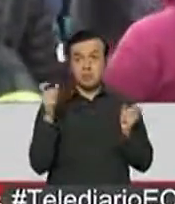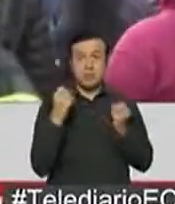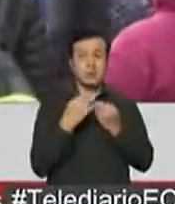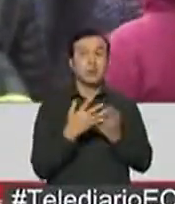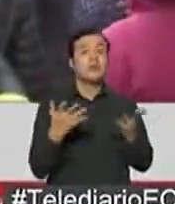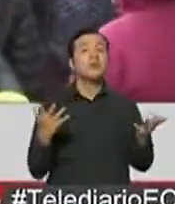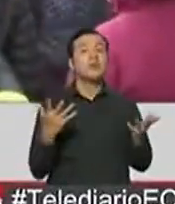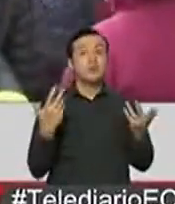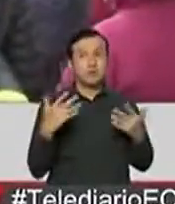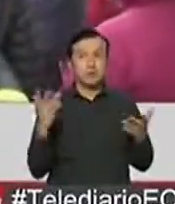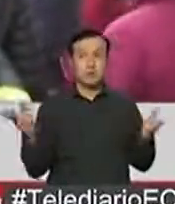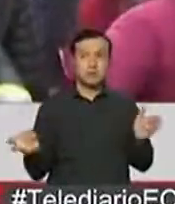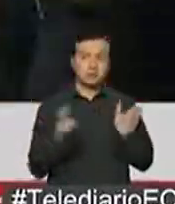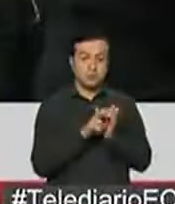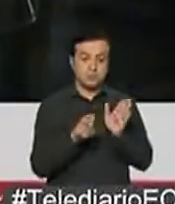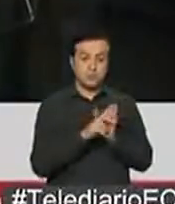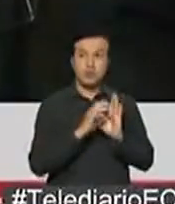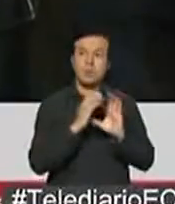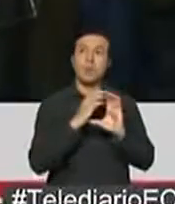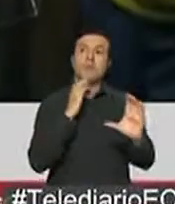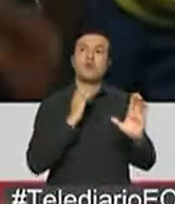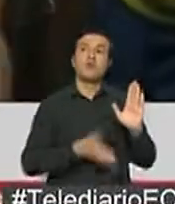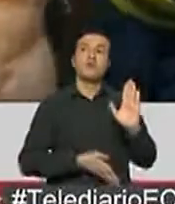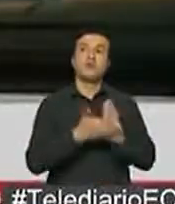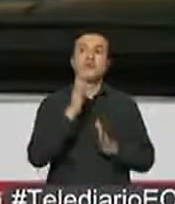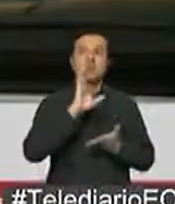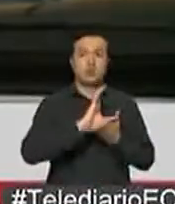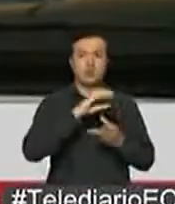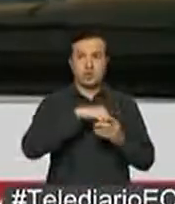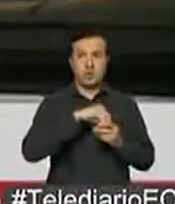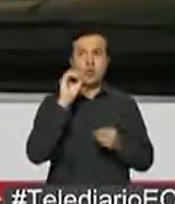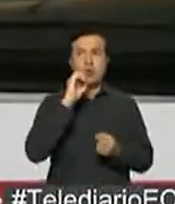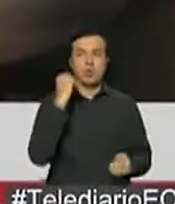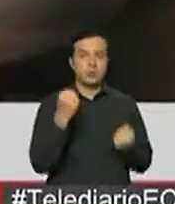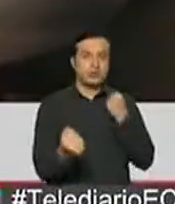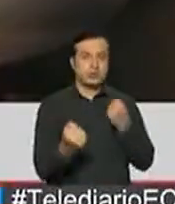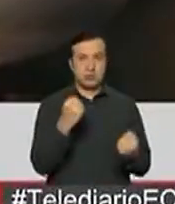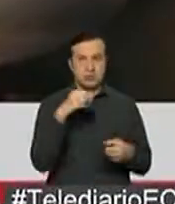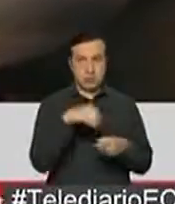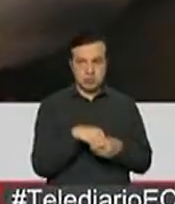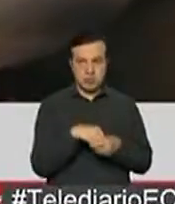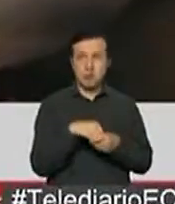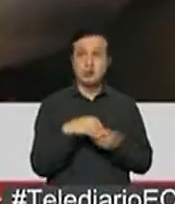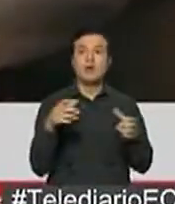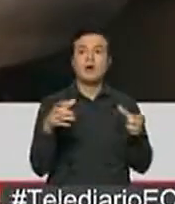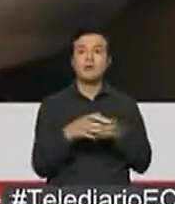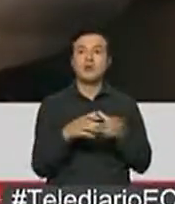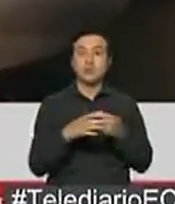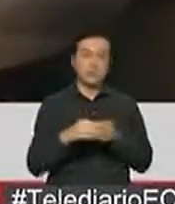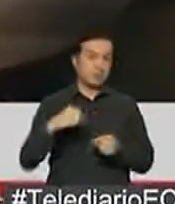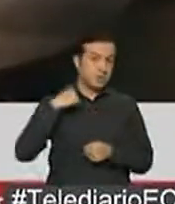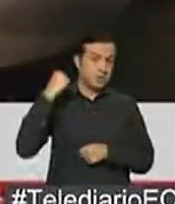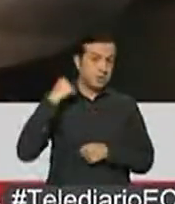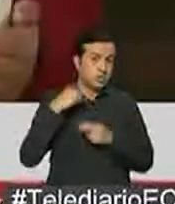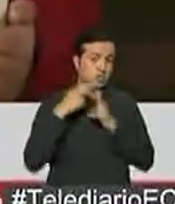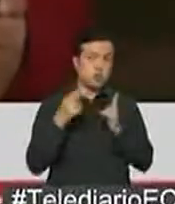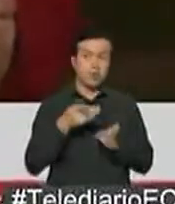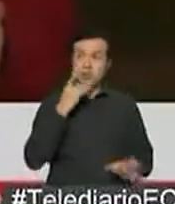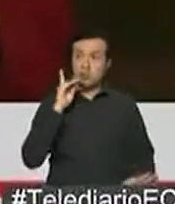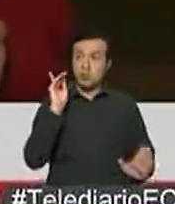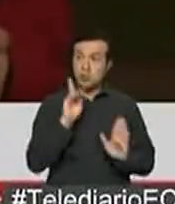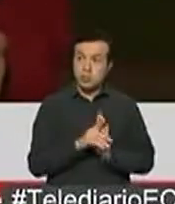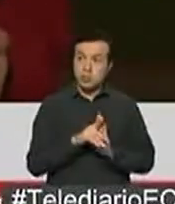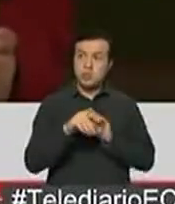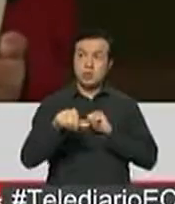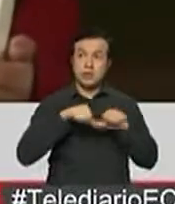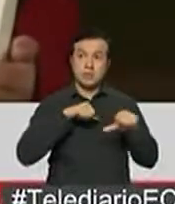fueron transportadas en autobuses a centros o gimnasios mientras tanto asociaciones de derechos humanos denuncian el bloqueo